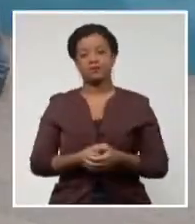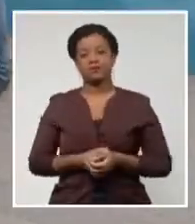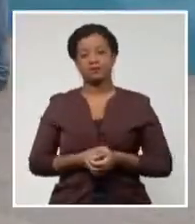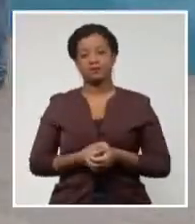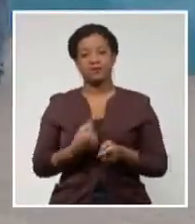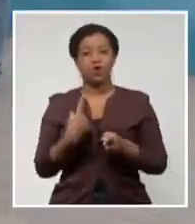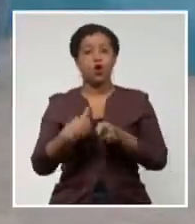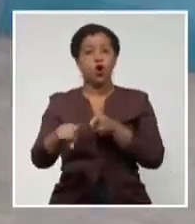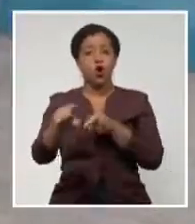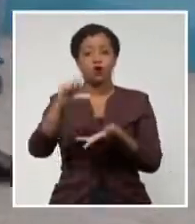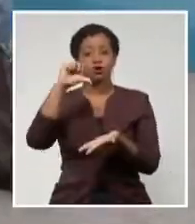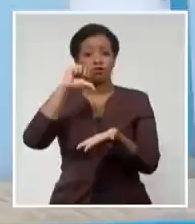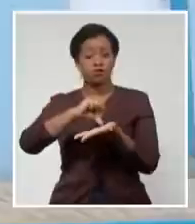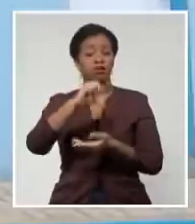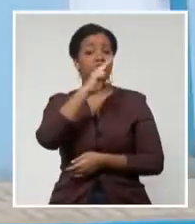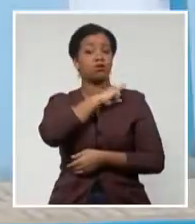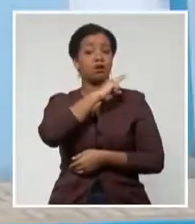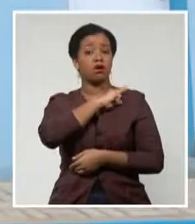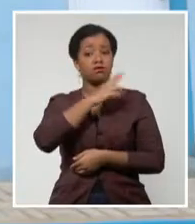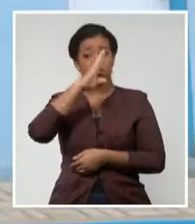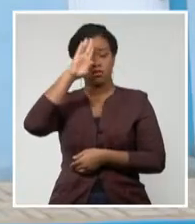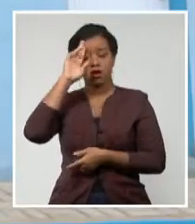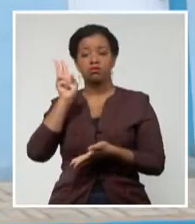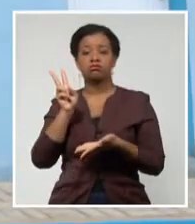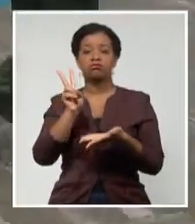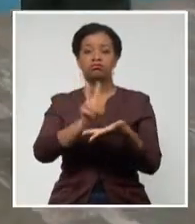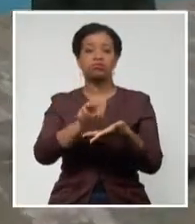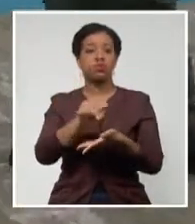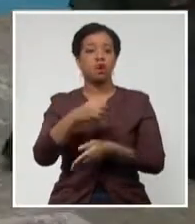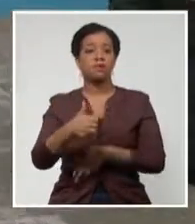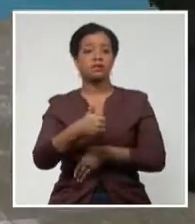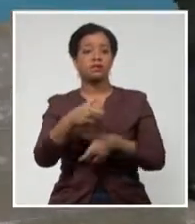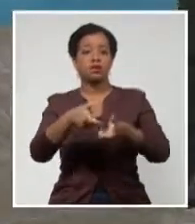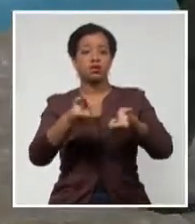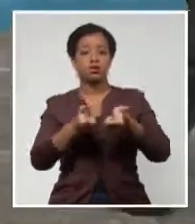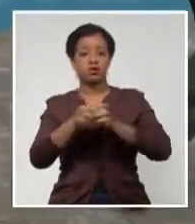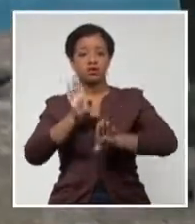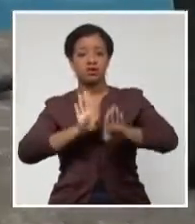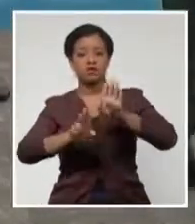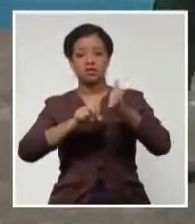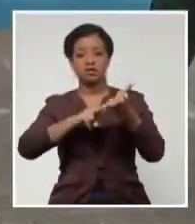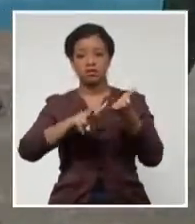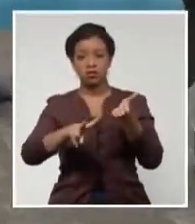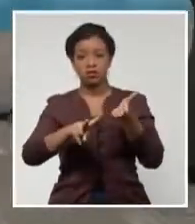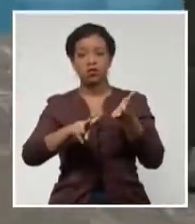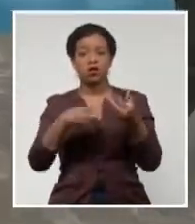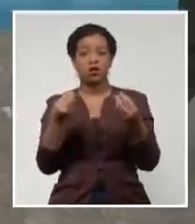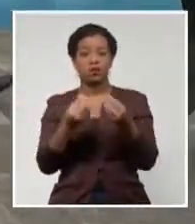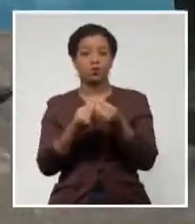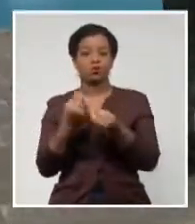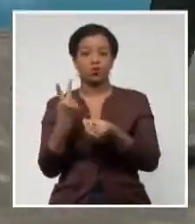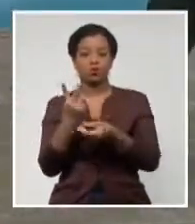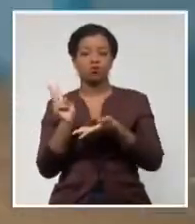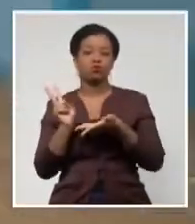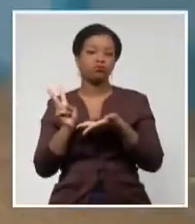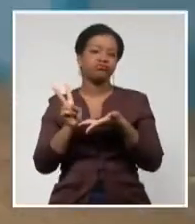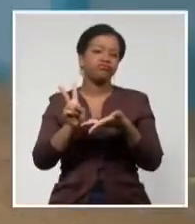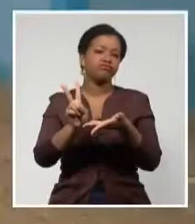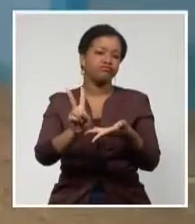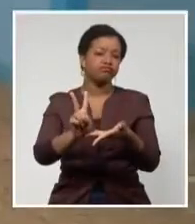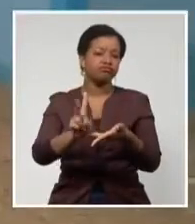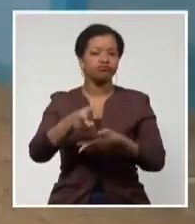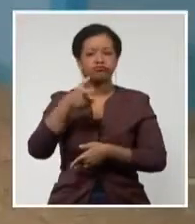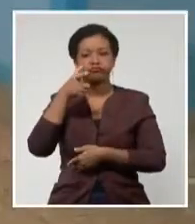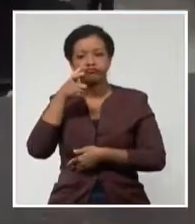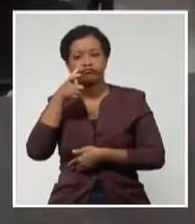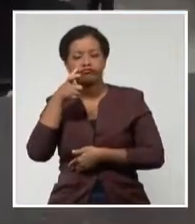País llegó el dirigente cubano acompañado por el presidente del Consejo de Defensa Provincial, Iván Izquierdo Alonso, y el vicepresidente Mario Sabines